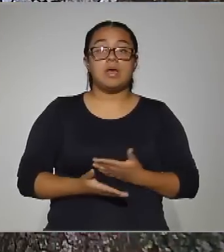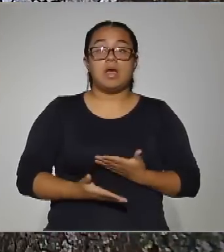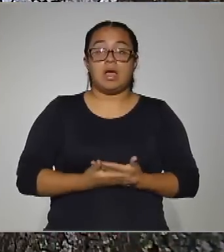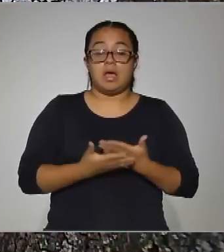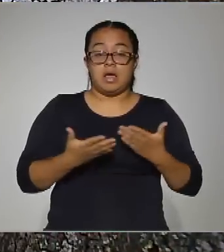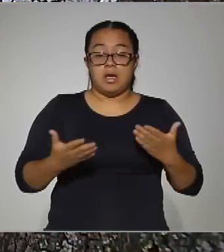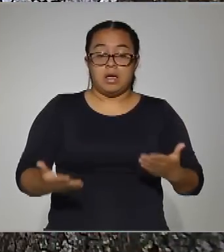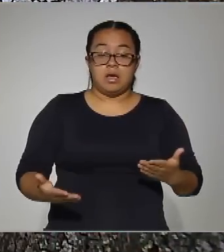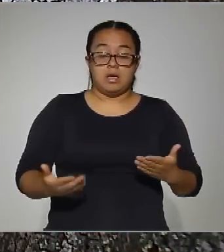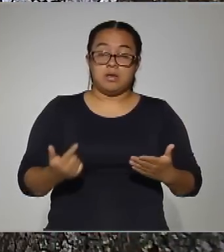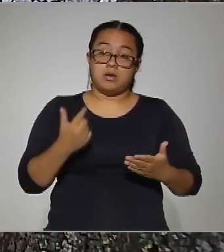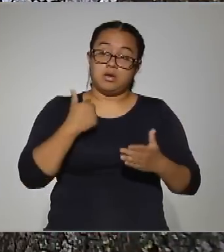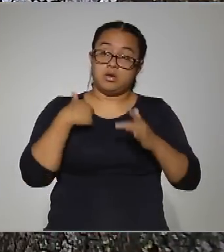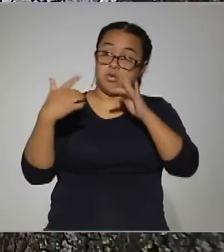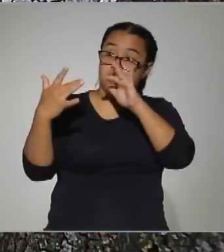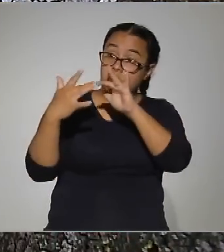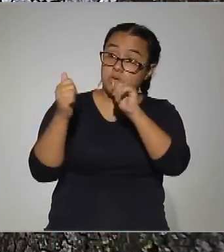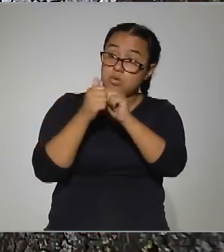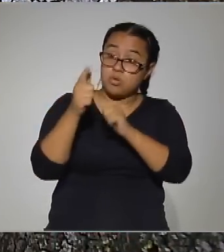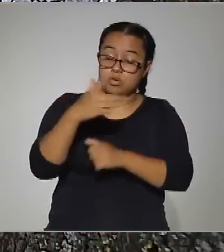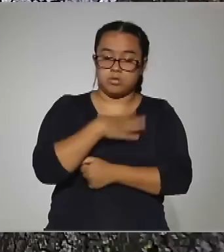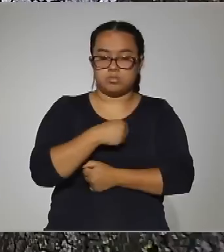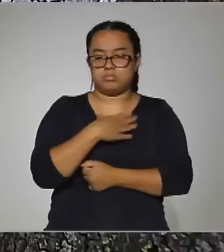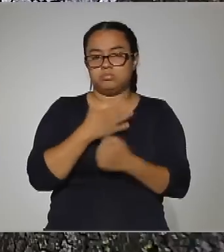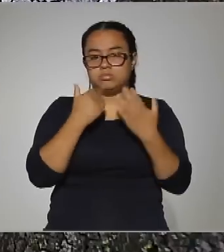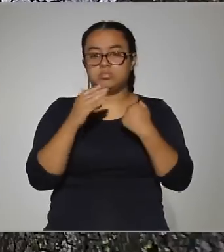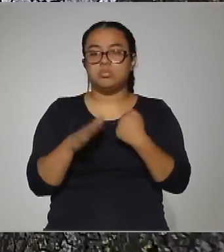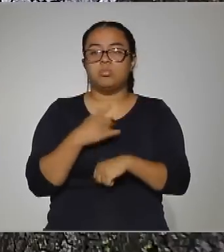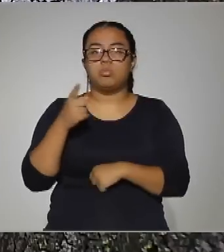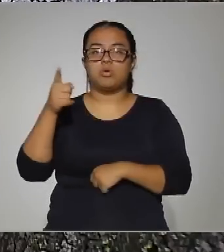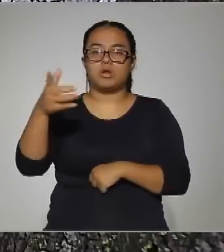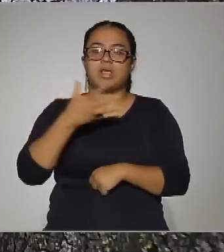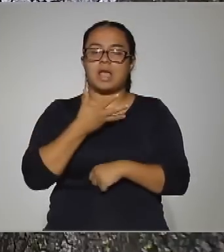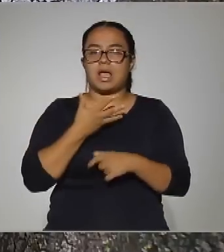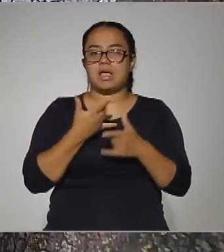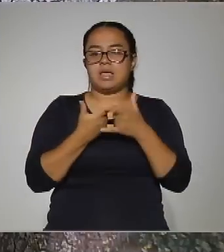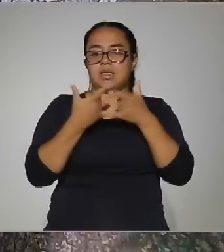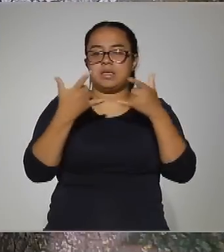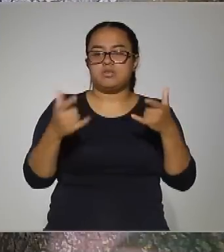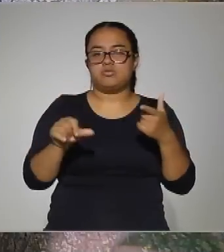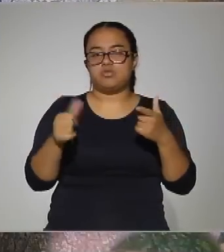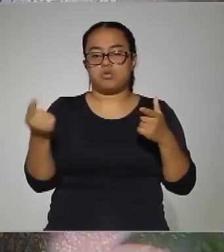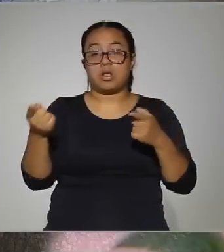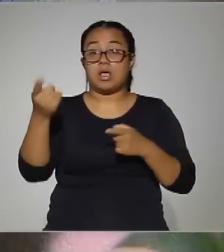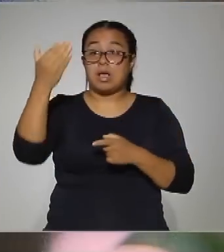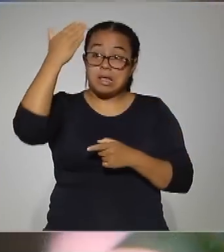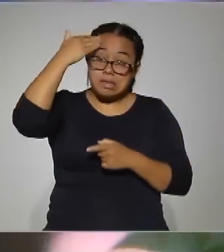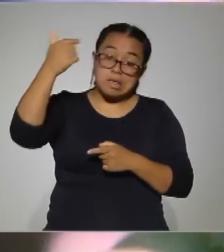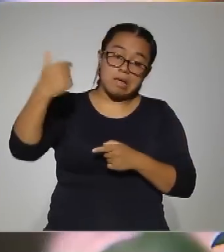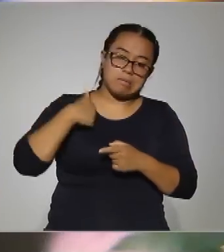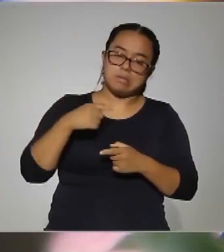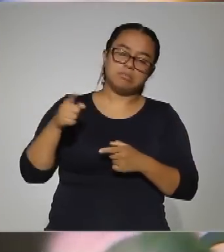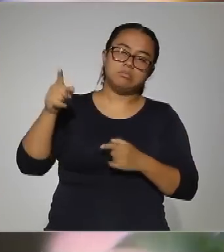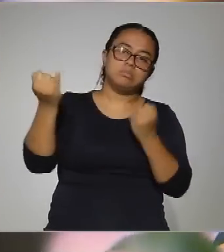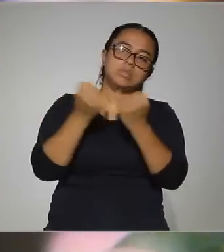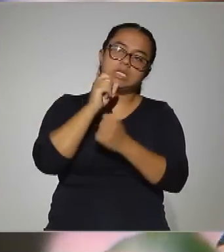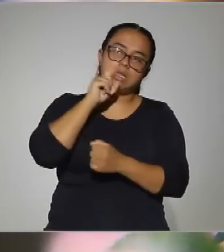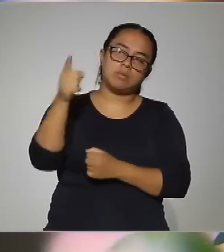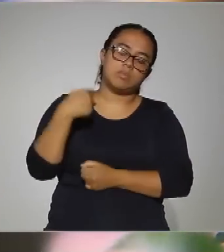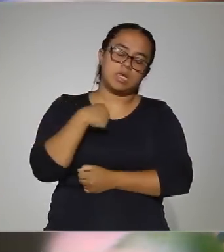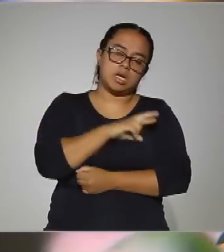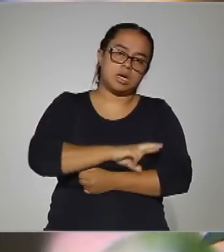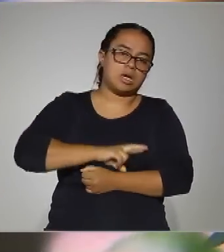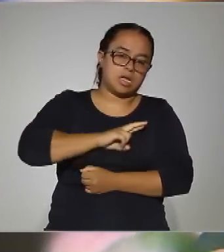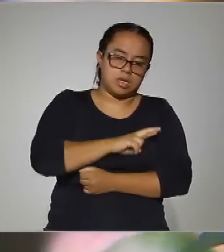no tengo contacto con esos hijos porque ellos tienen la parte de la otra historia, ¿no? Y pues no quieren saber de mí. Y